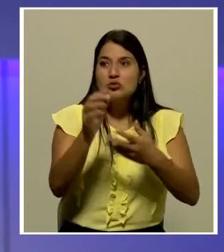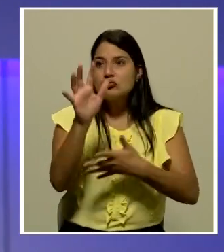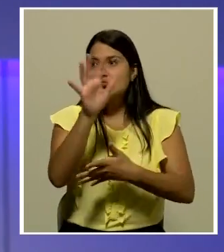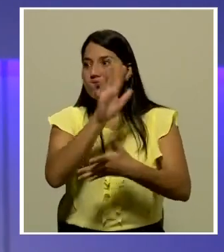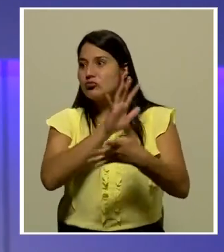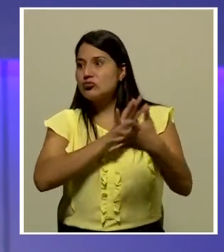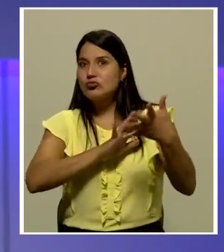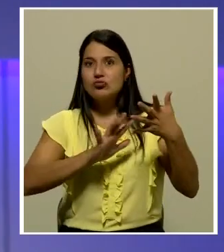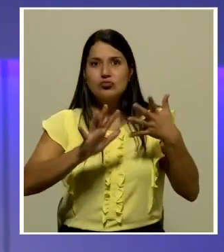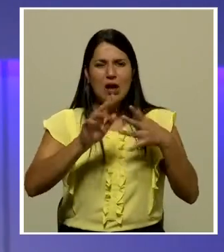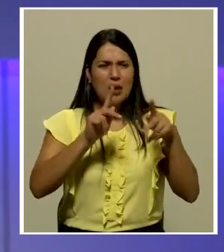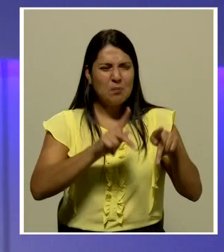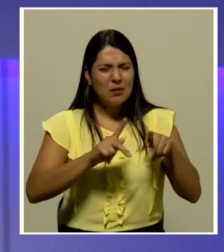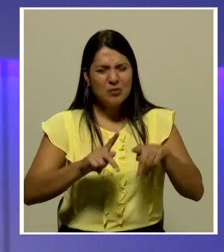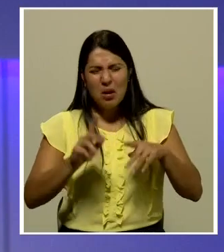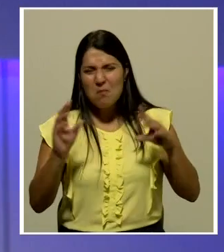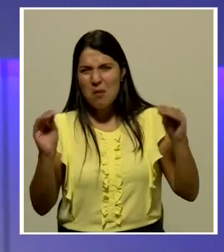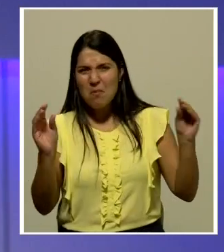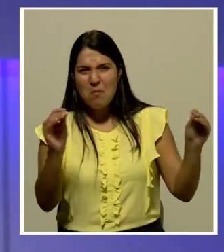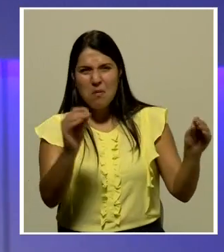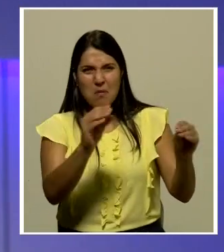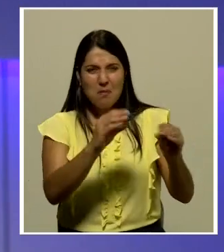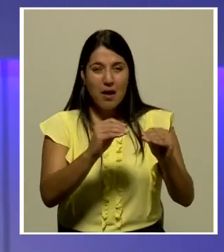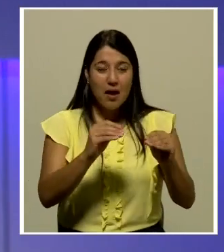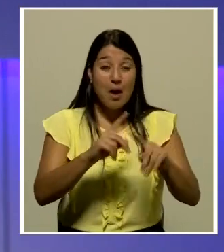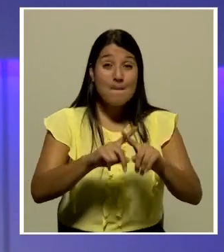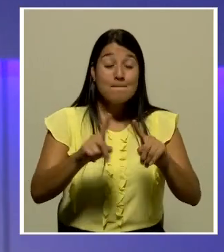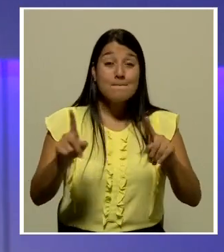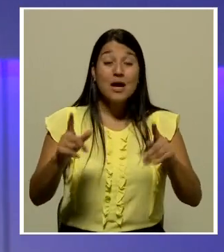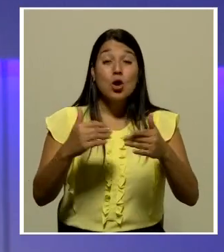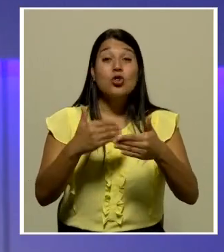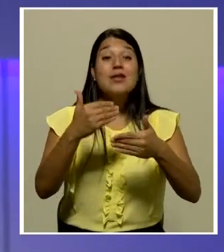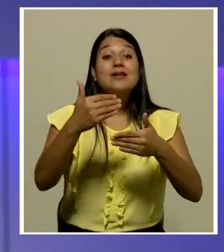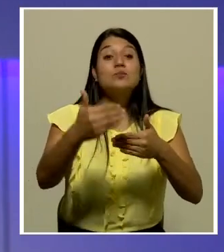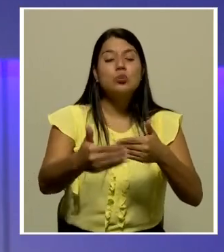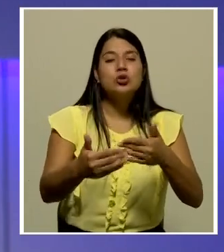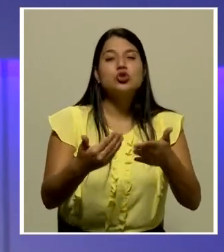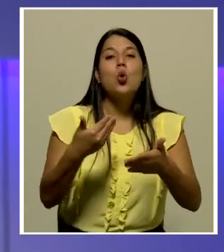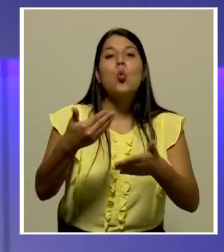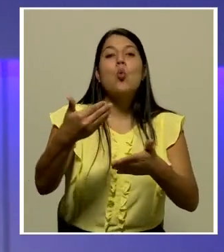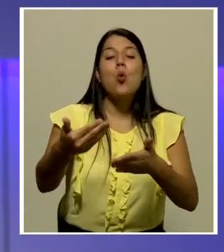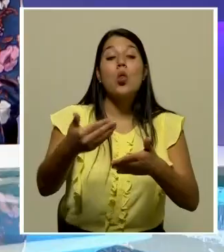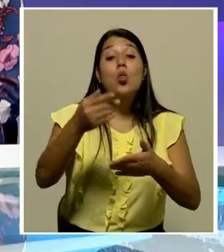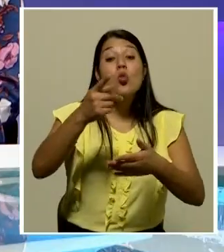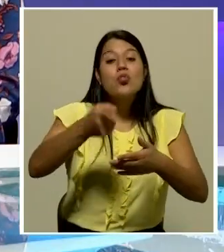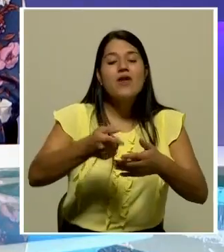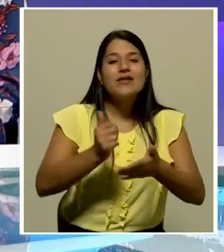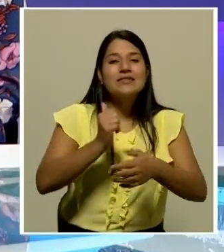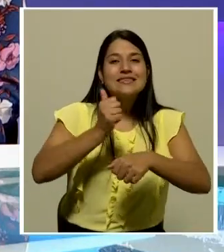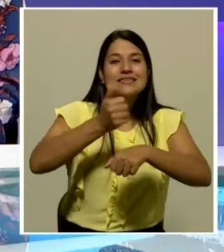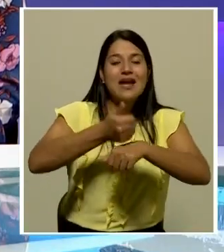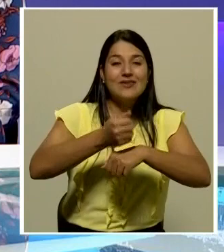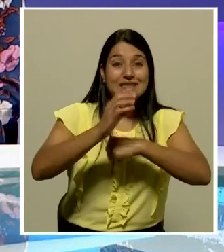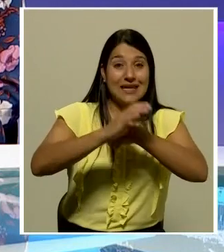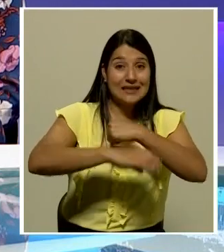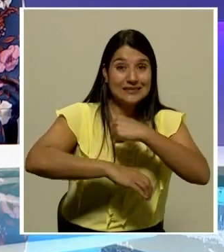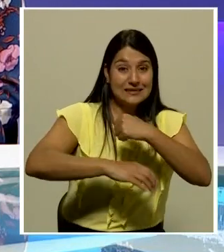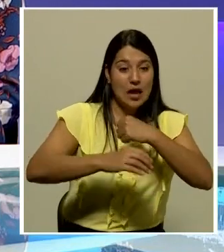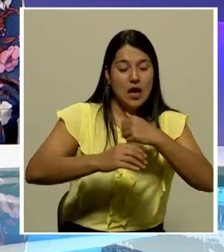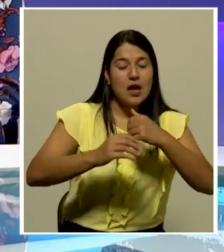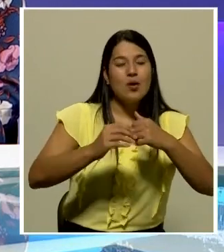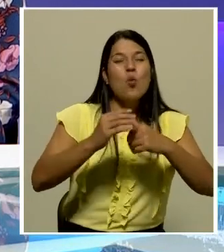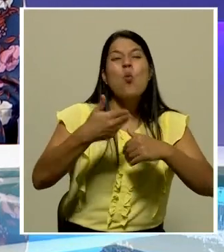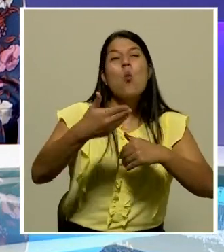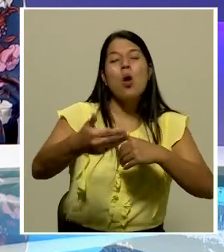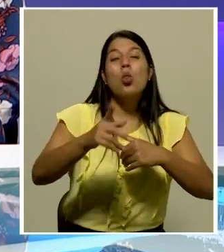momento y luego a la hora de amarrarlos judicialmente la cosa toma